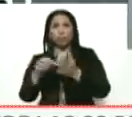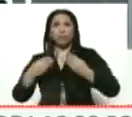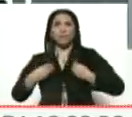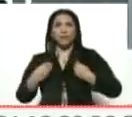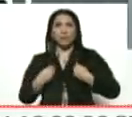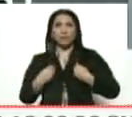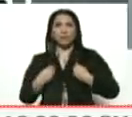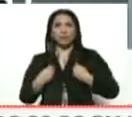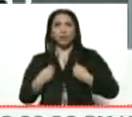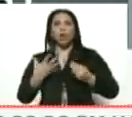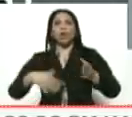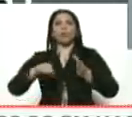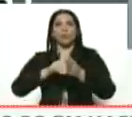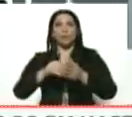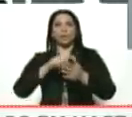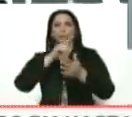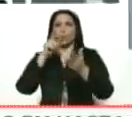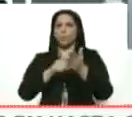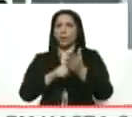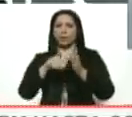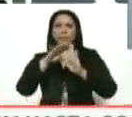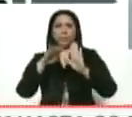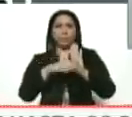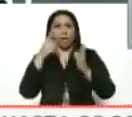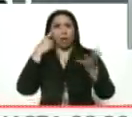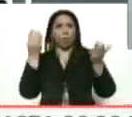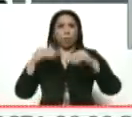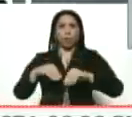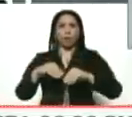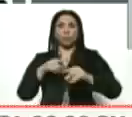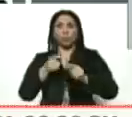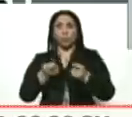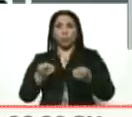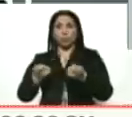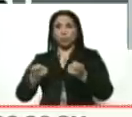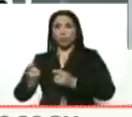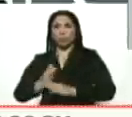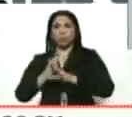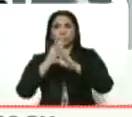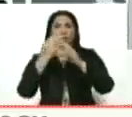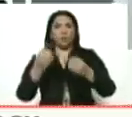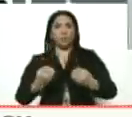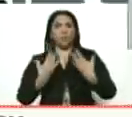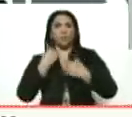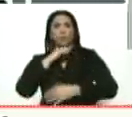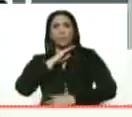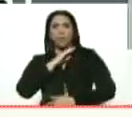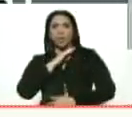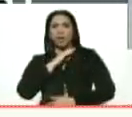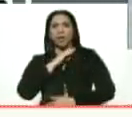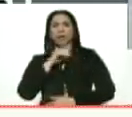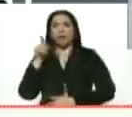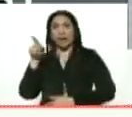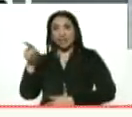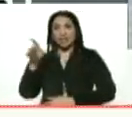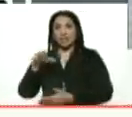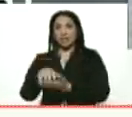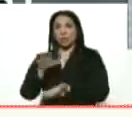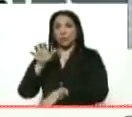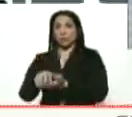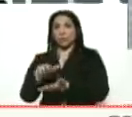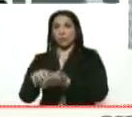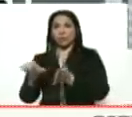destino, se completa el protocolo de control epidemiológico y es en Nueva Esparta donde